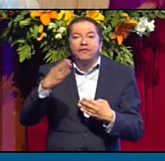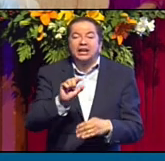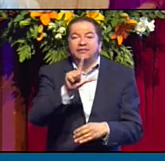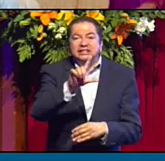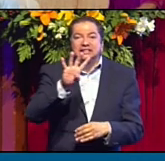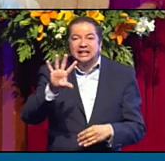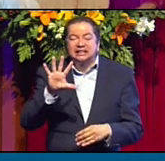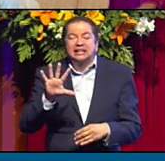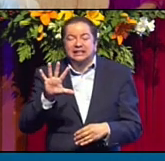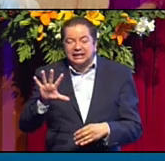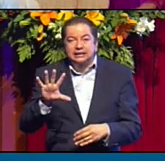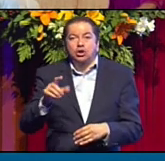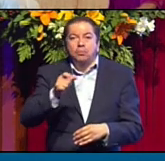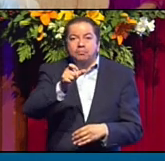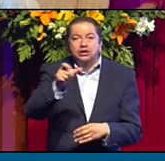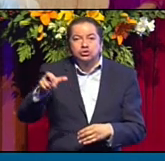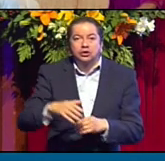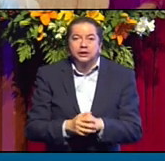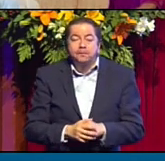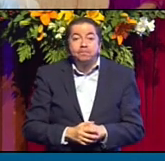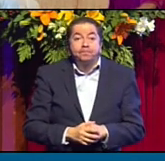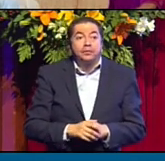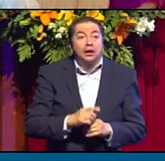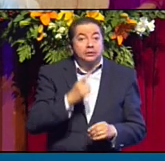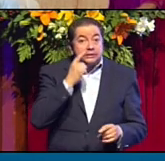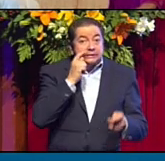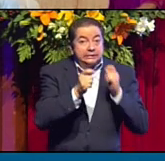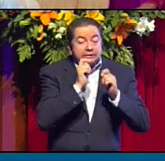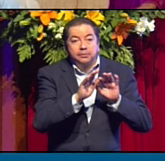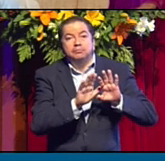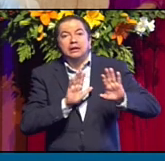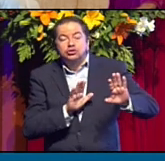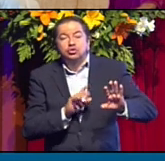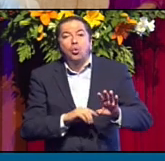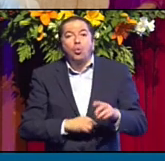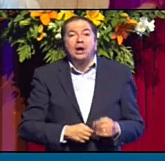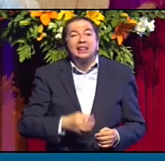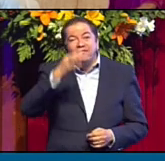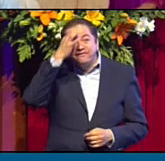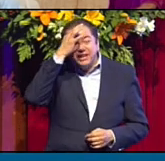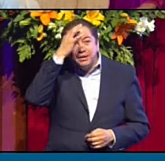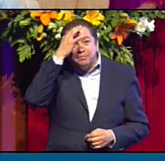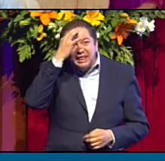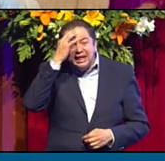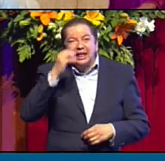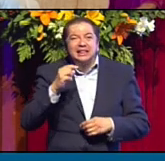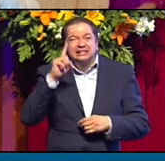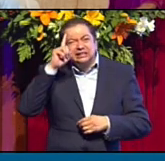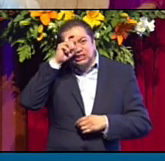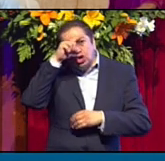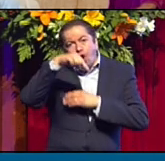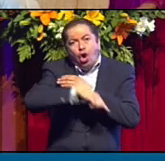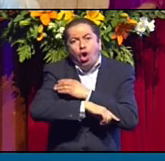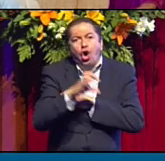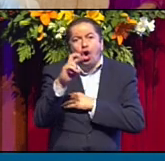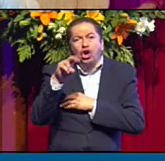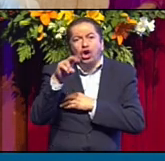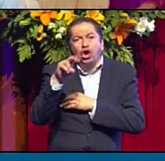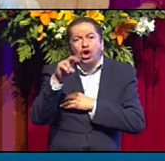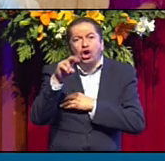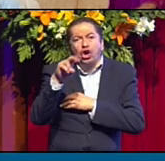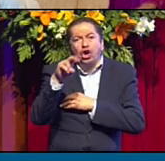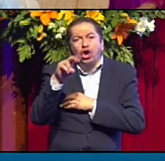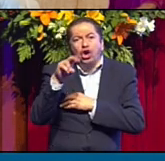personas. La prevención y el reconocimiento de patologías crónicas y primero auxilio. ¿Cuán es importante que un adulto